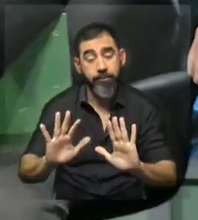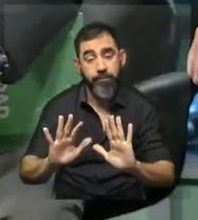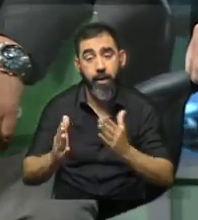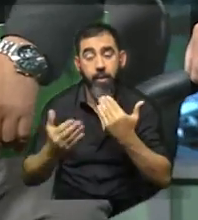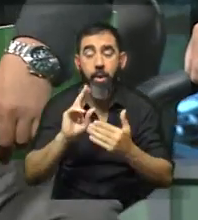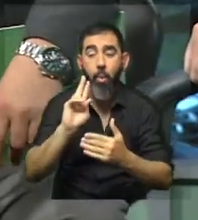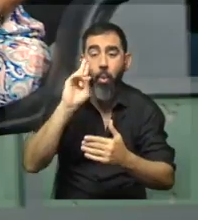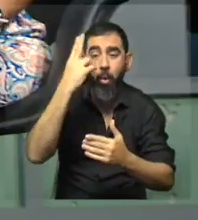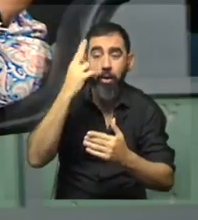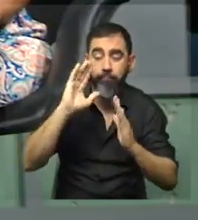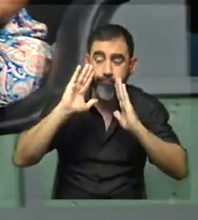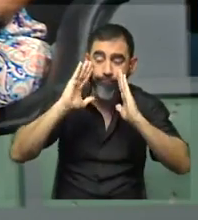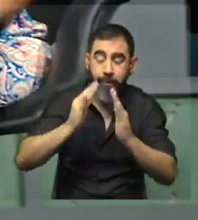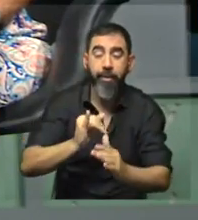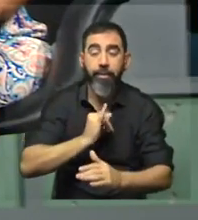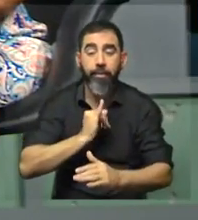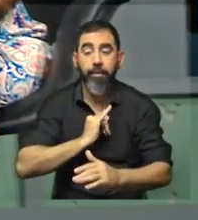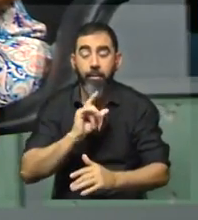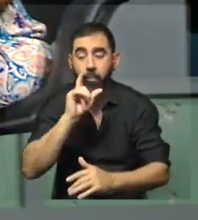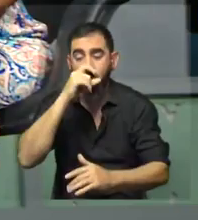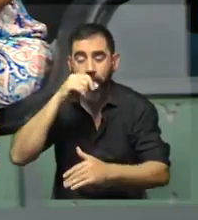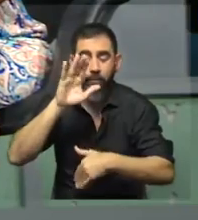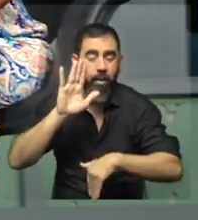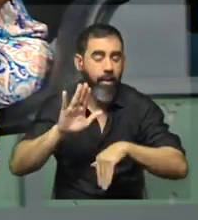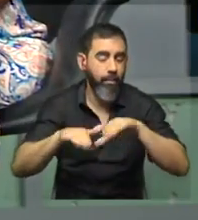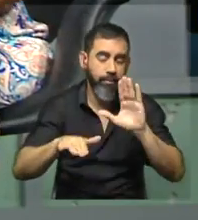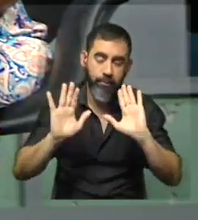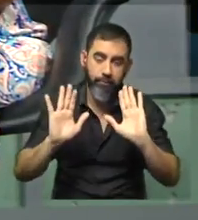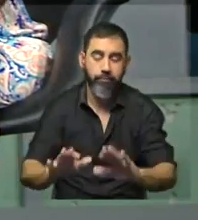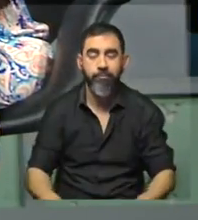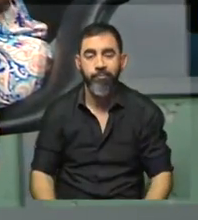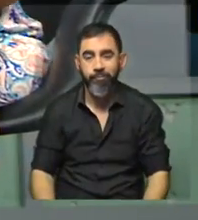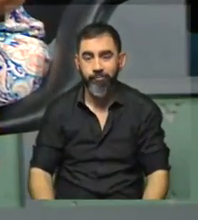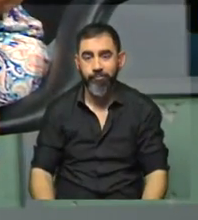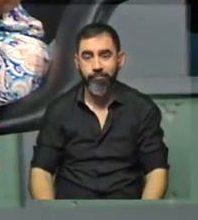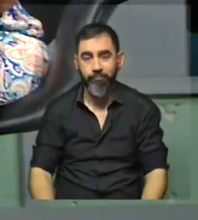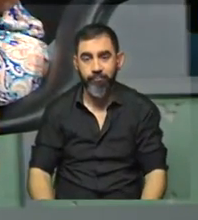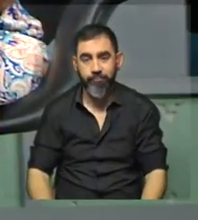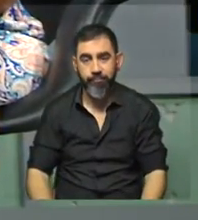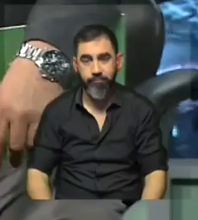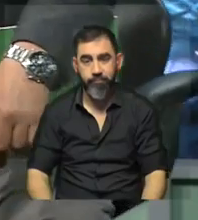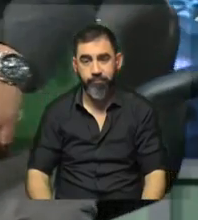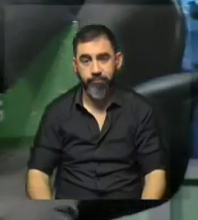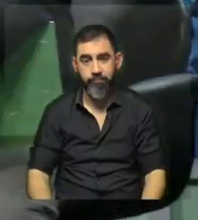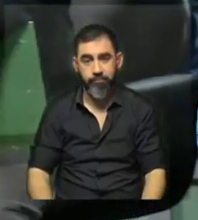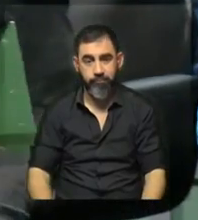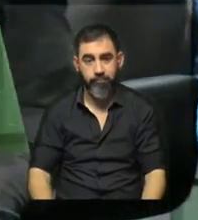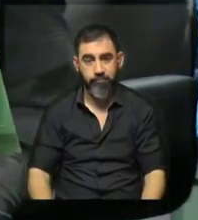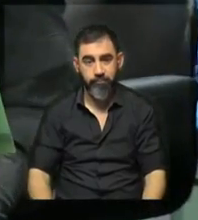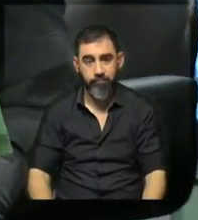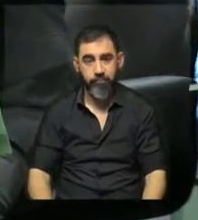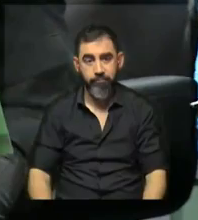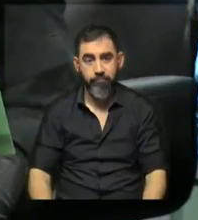Hablamos de Uruguay, de nuestra identidad. En esas canciones se habla de Uruguay, no de Montevideo, y sin embargo, me remite mucho a lo Montevideo. Yo reconozco que